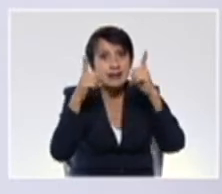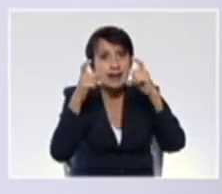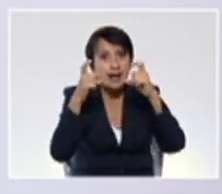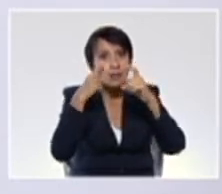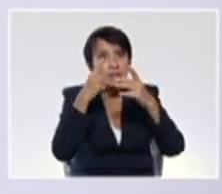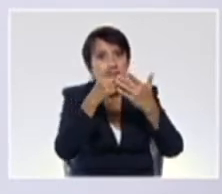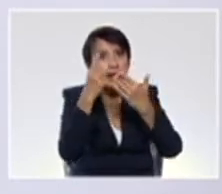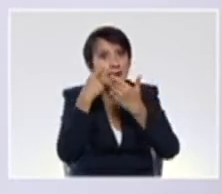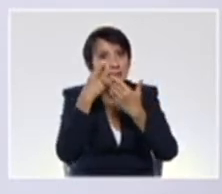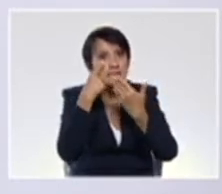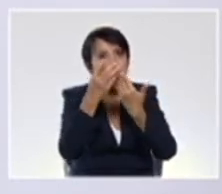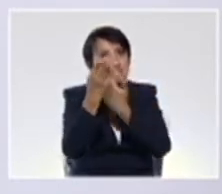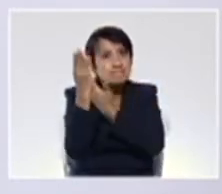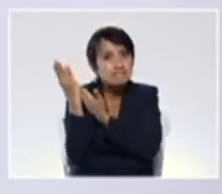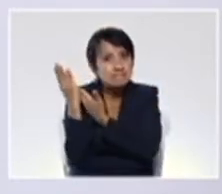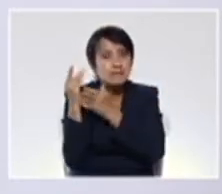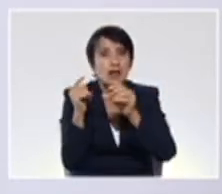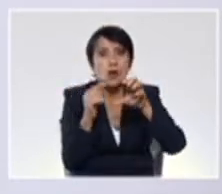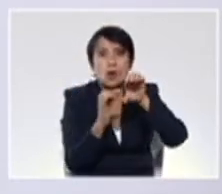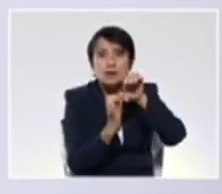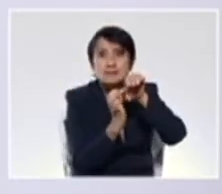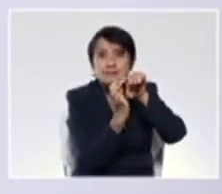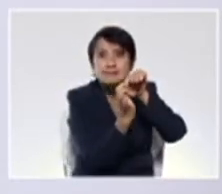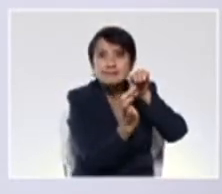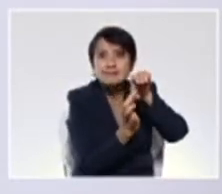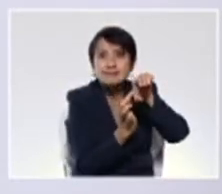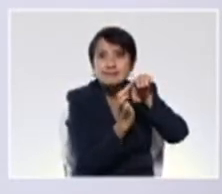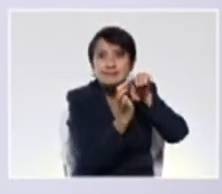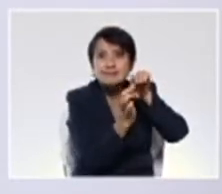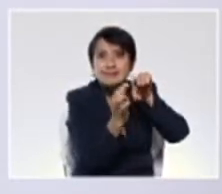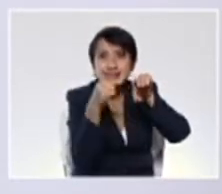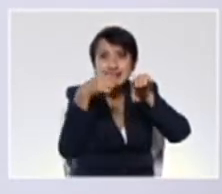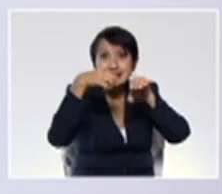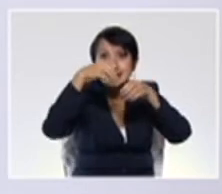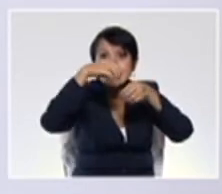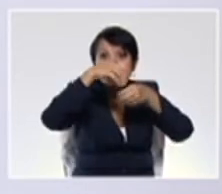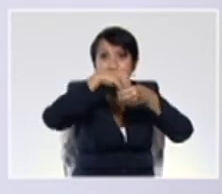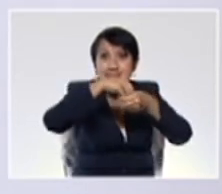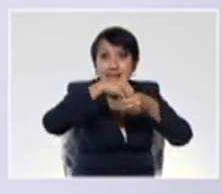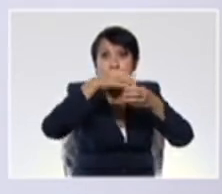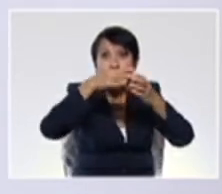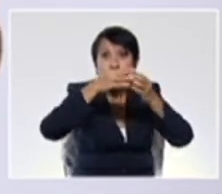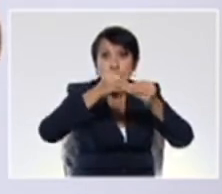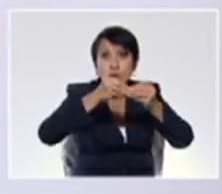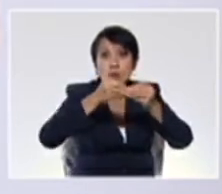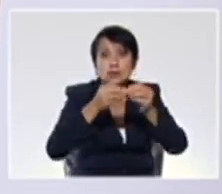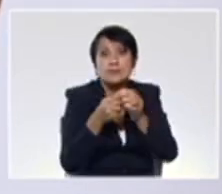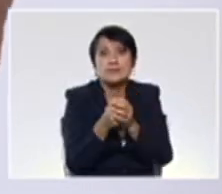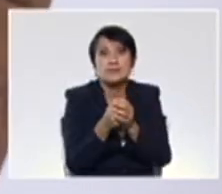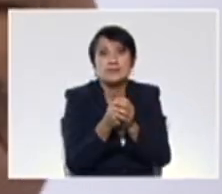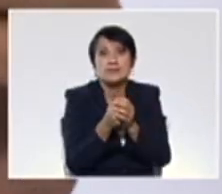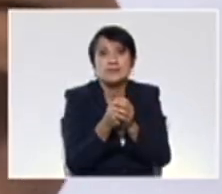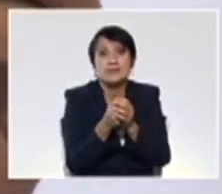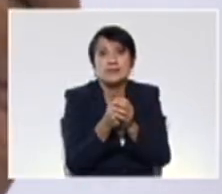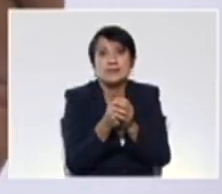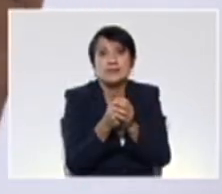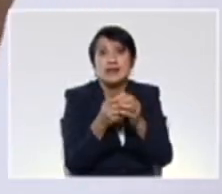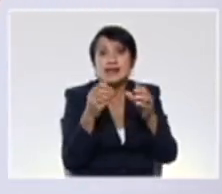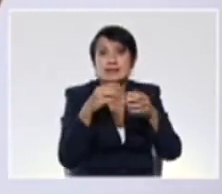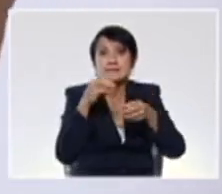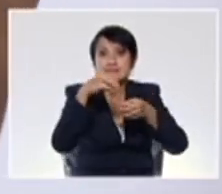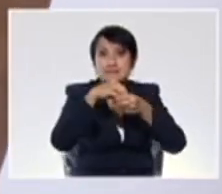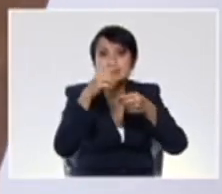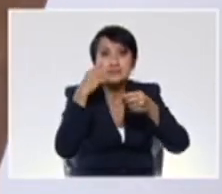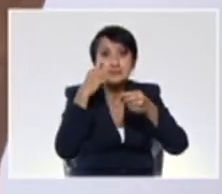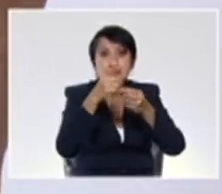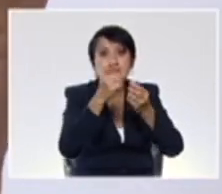la toma, es un cilindro interno y ese cilindro se conecta, lo voy a girar muy despacio, se